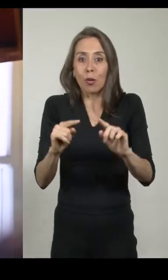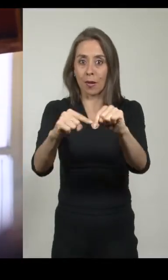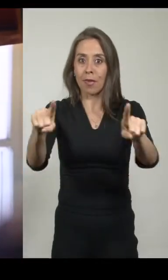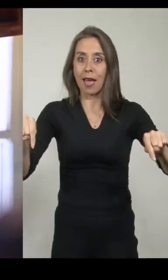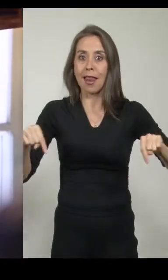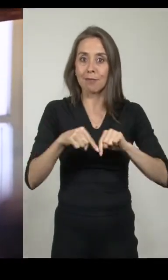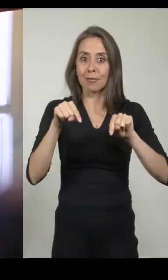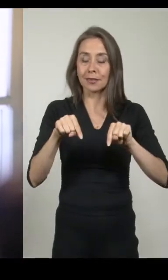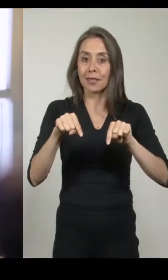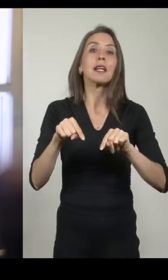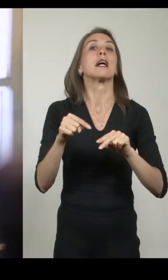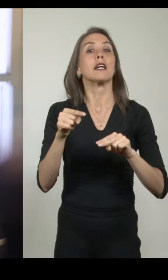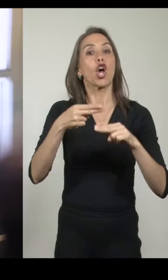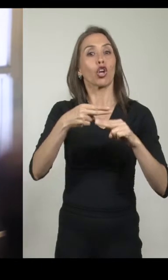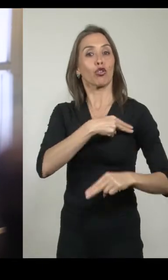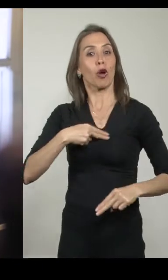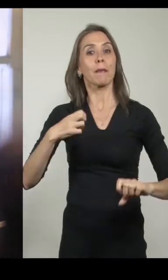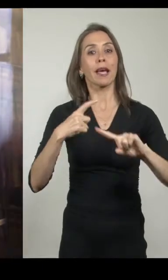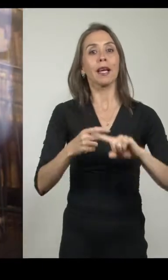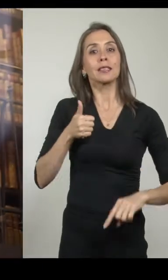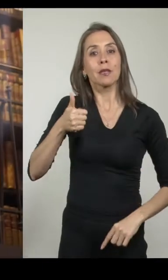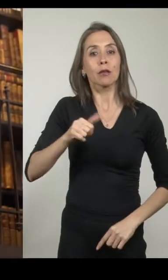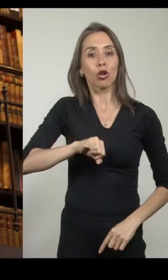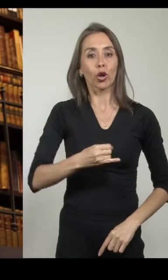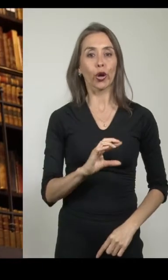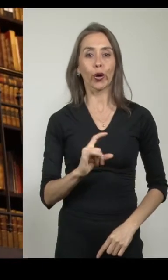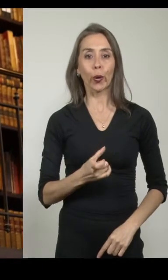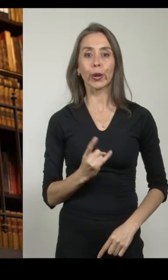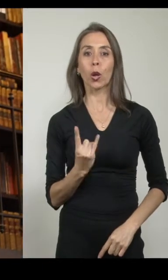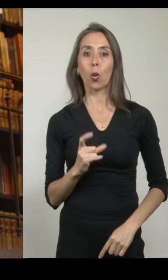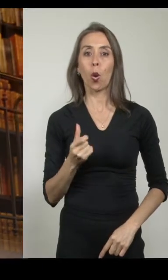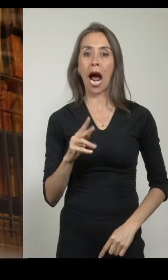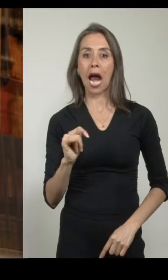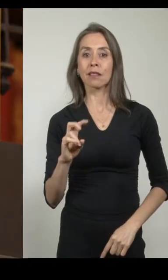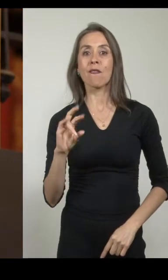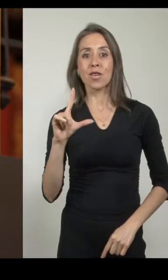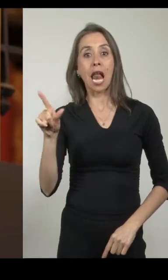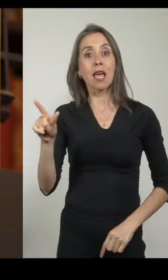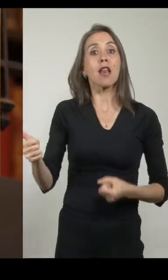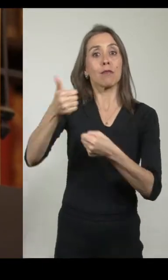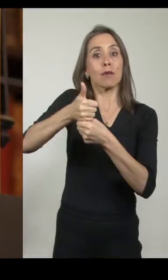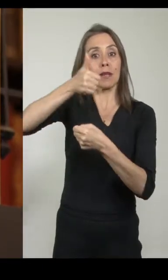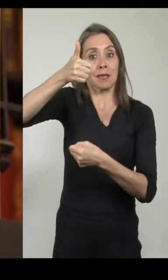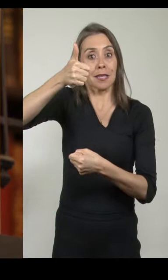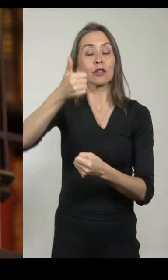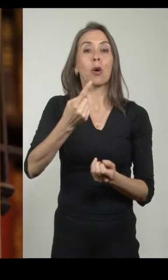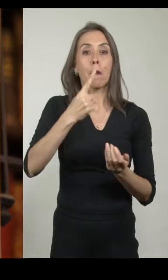sala, que lleva el nombre del exdirector Jorge Ugarte Vial, quien estuvo a cargo de la institución entre los